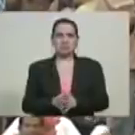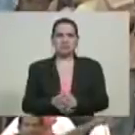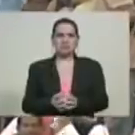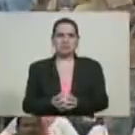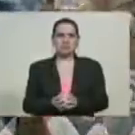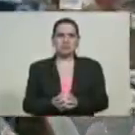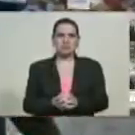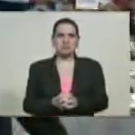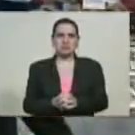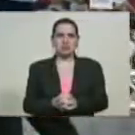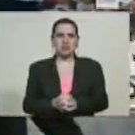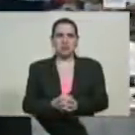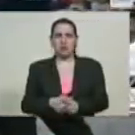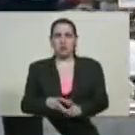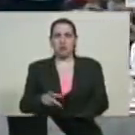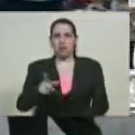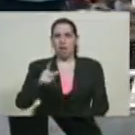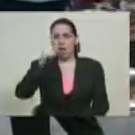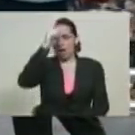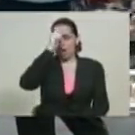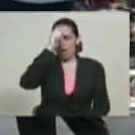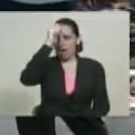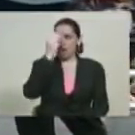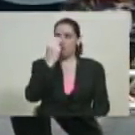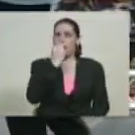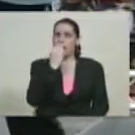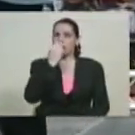Yo lo llamo Henry Saltrum.